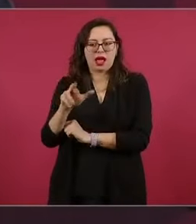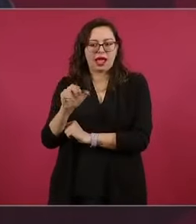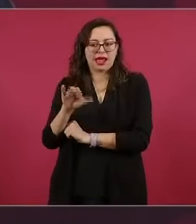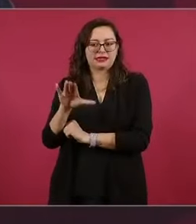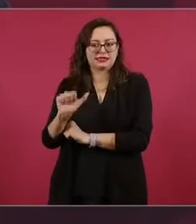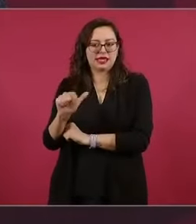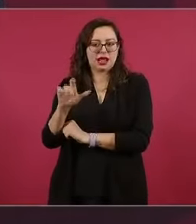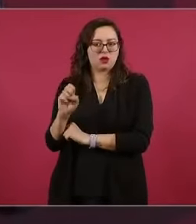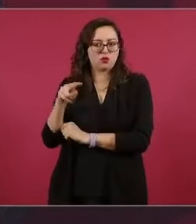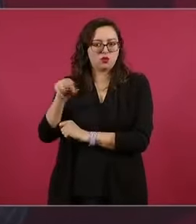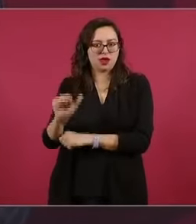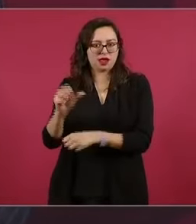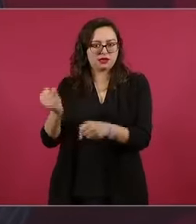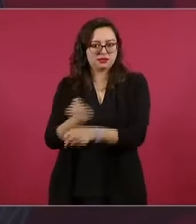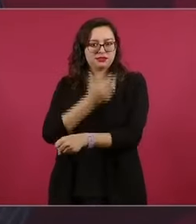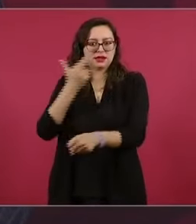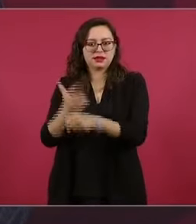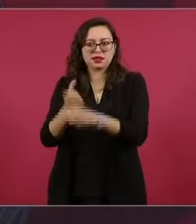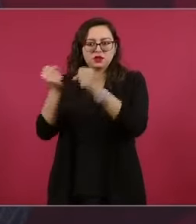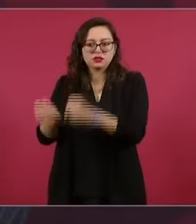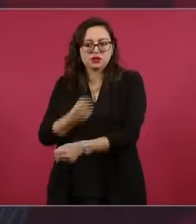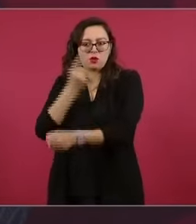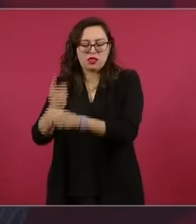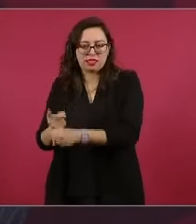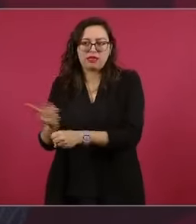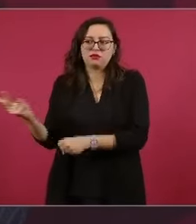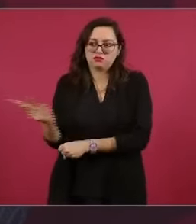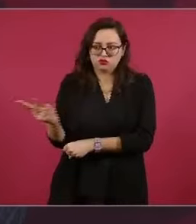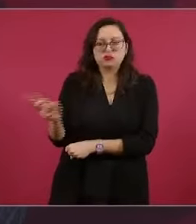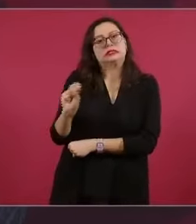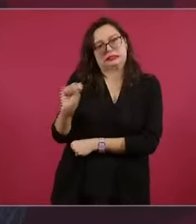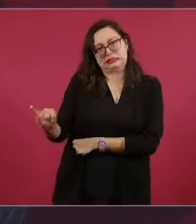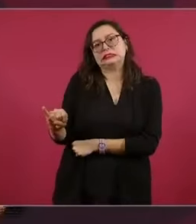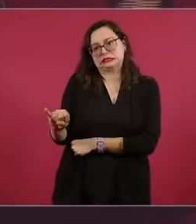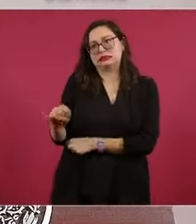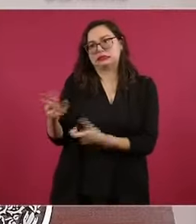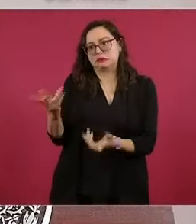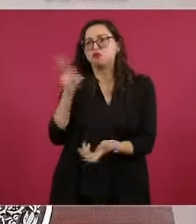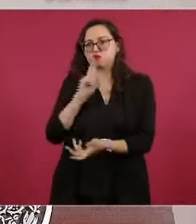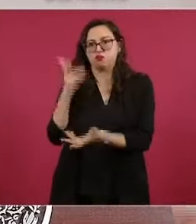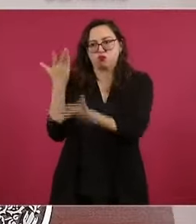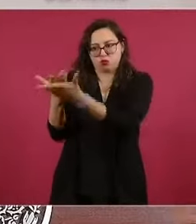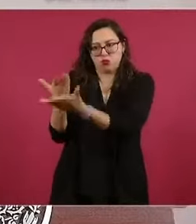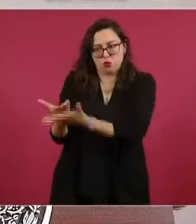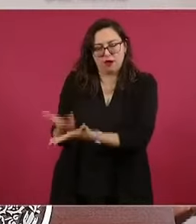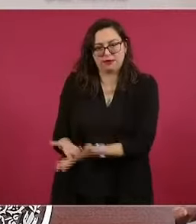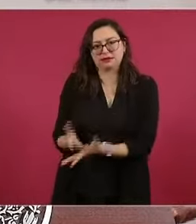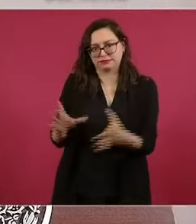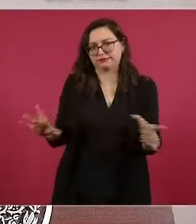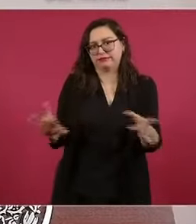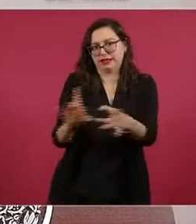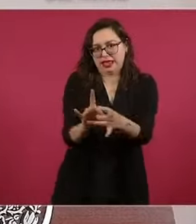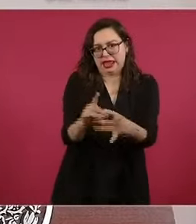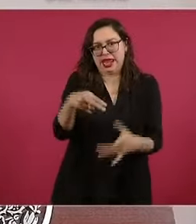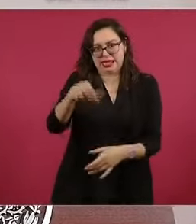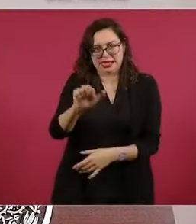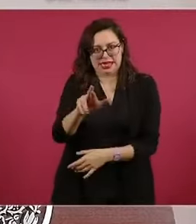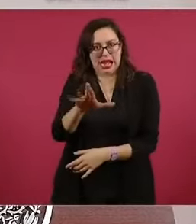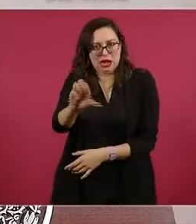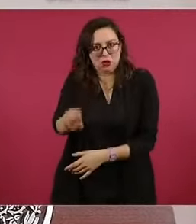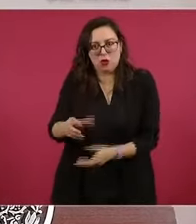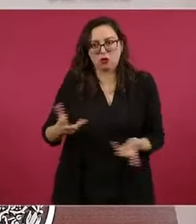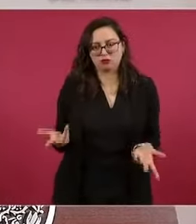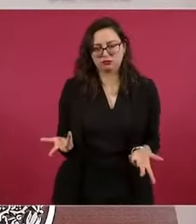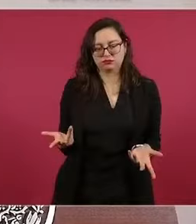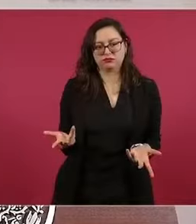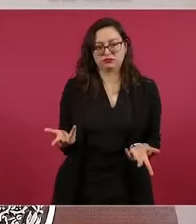secretario de Seguridad. O sea, para empezar, hablando en